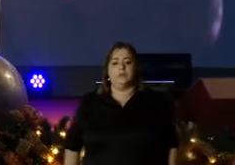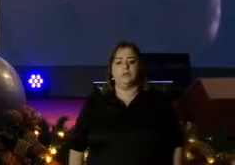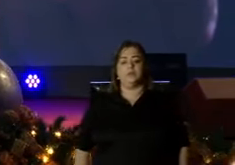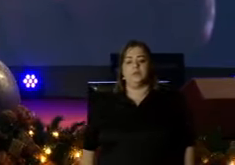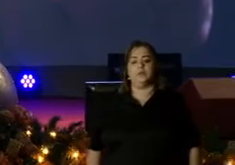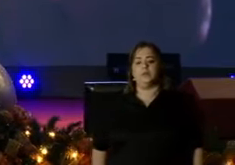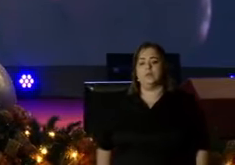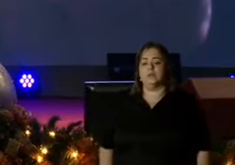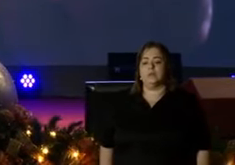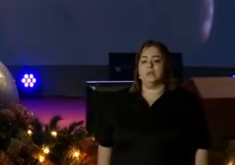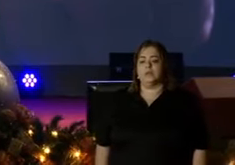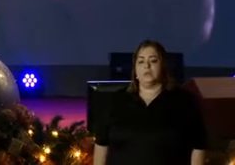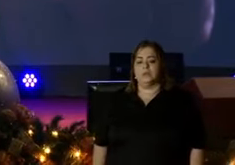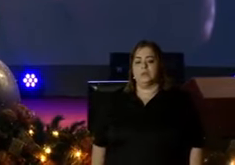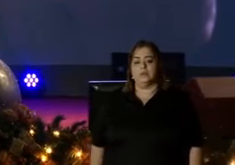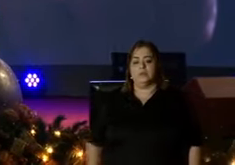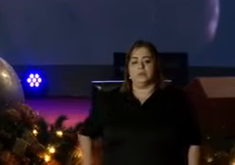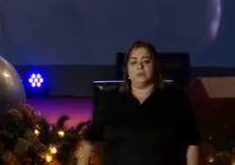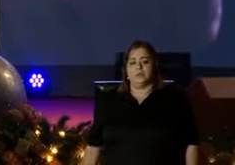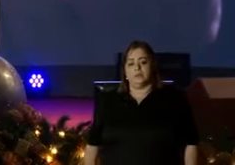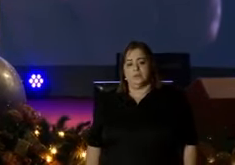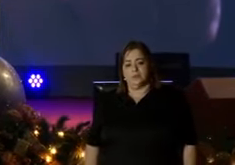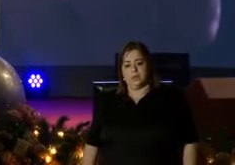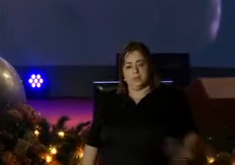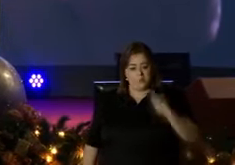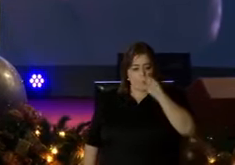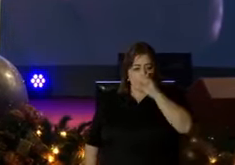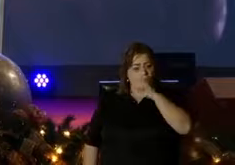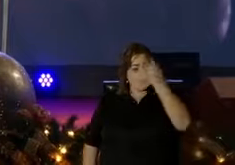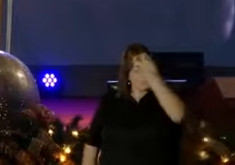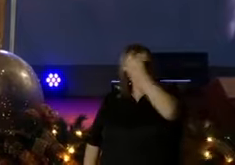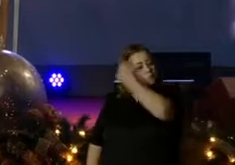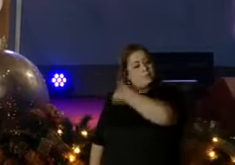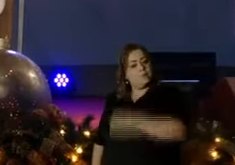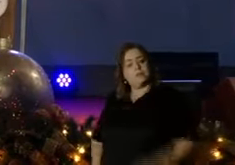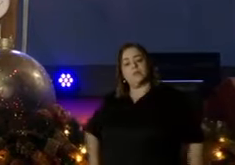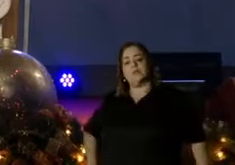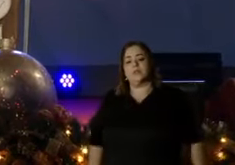Acompaña. Alguien a mí me ha tocado. Venga, alguien para fe.